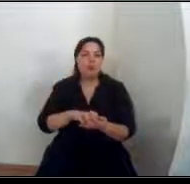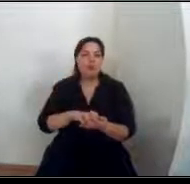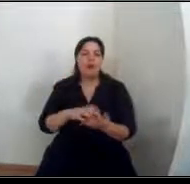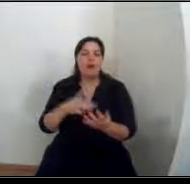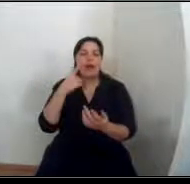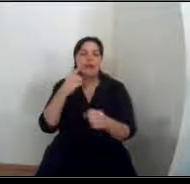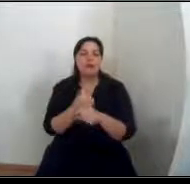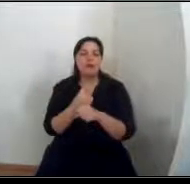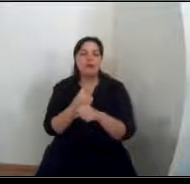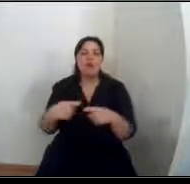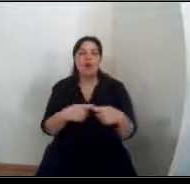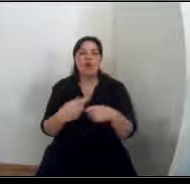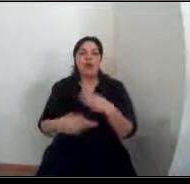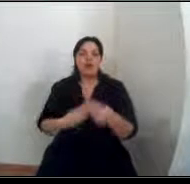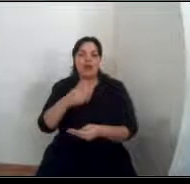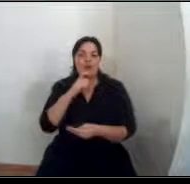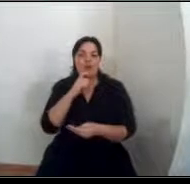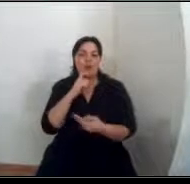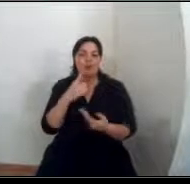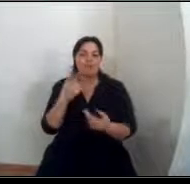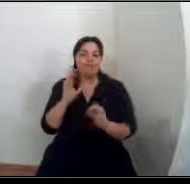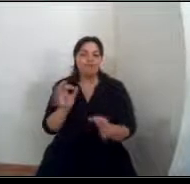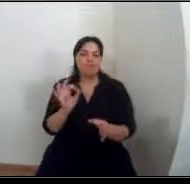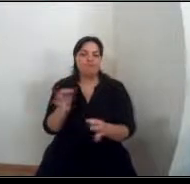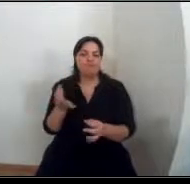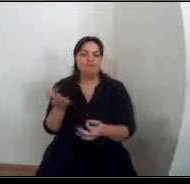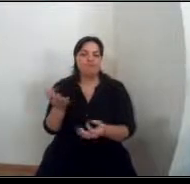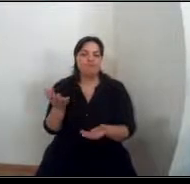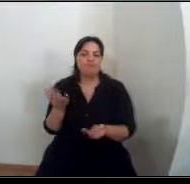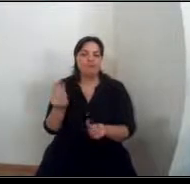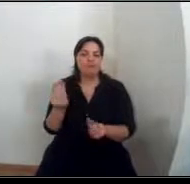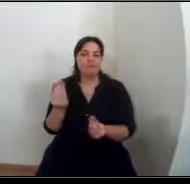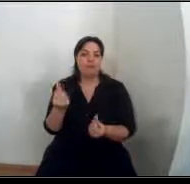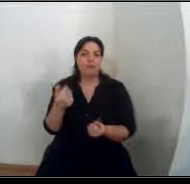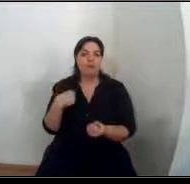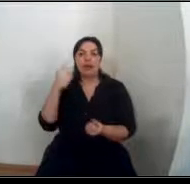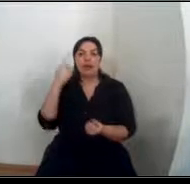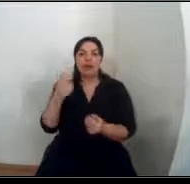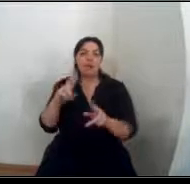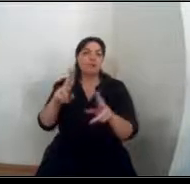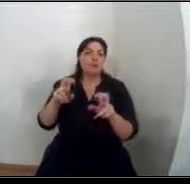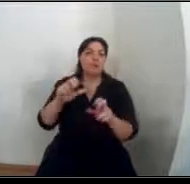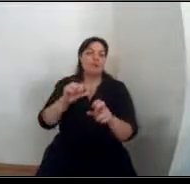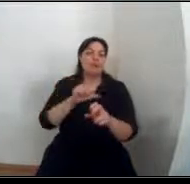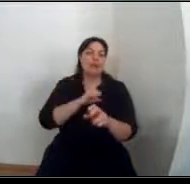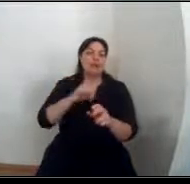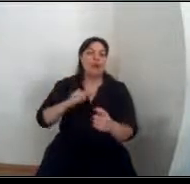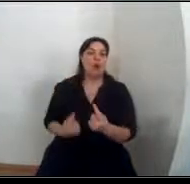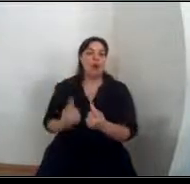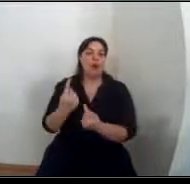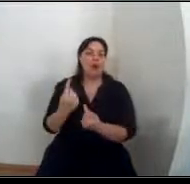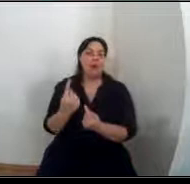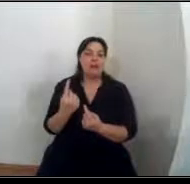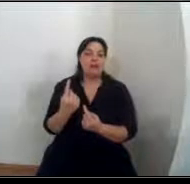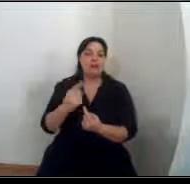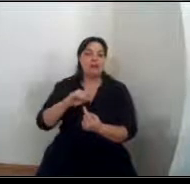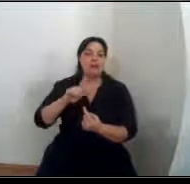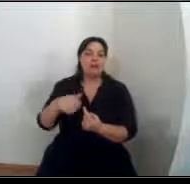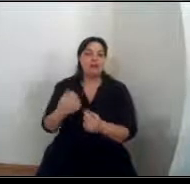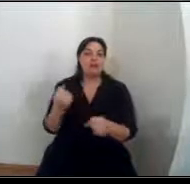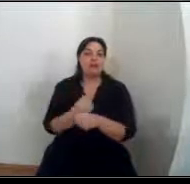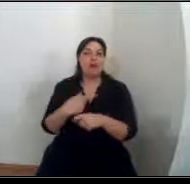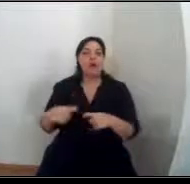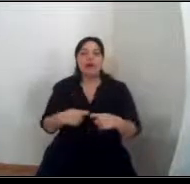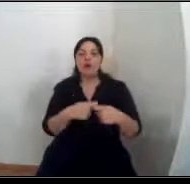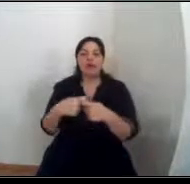trabajo coordinado? Precisamente porque creo que a título individual los ciudadanos no podemos establecer ese trabajo coordinado